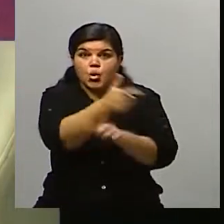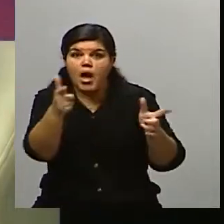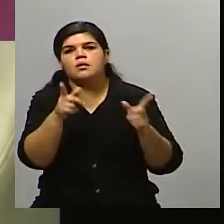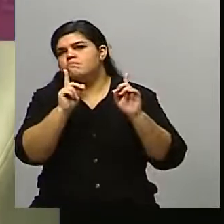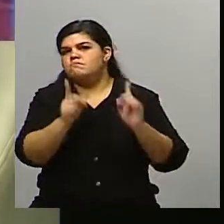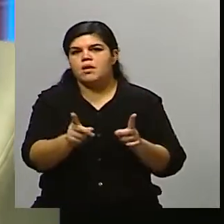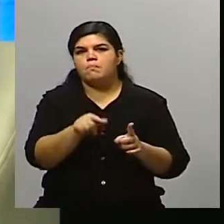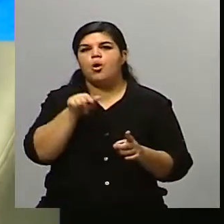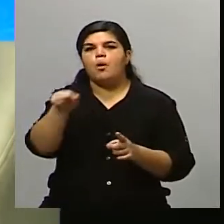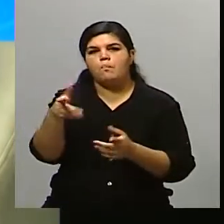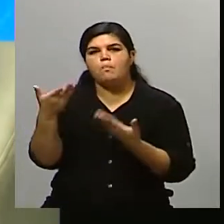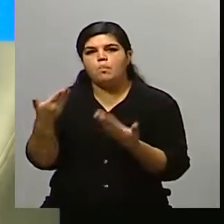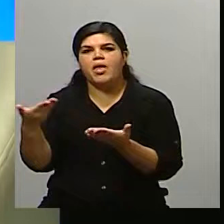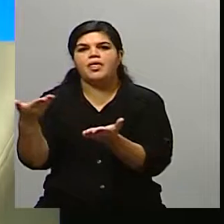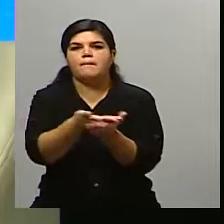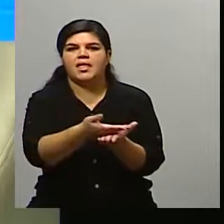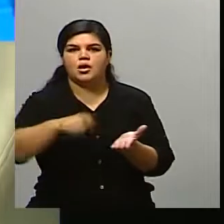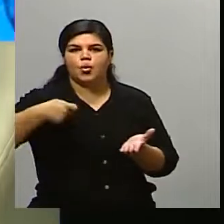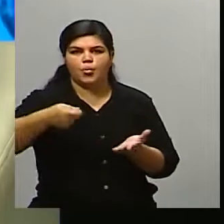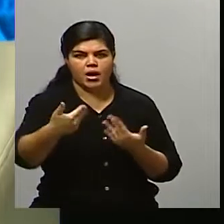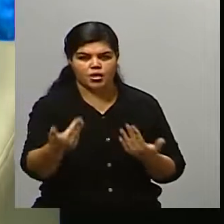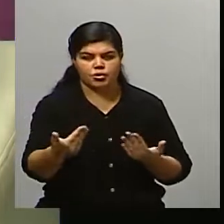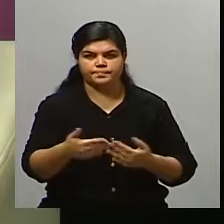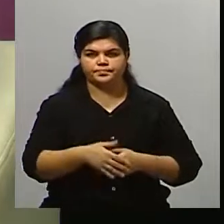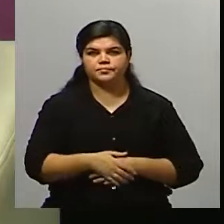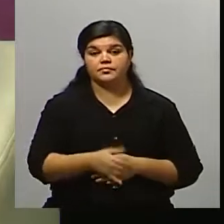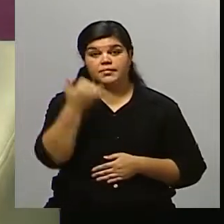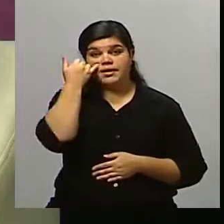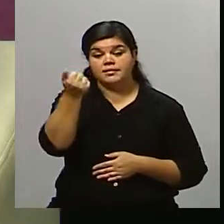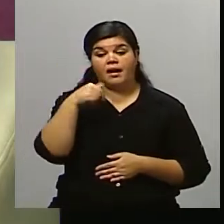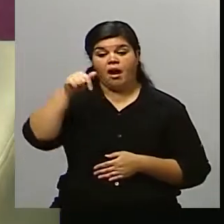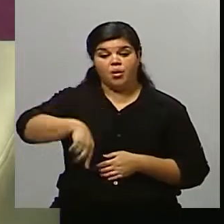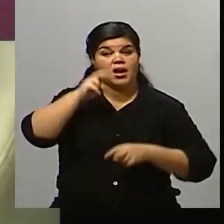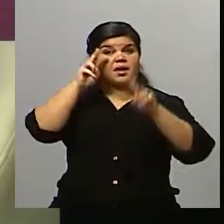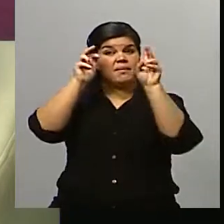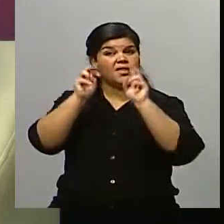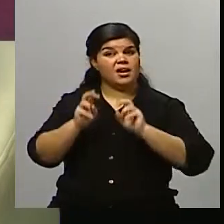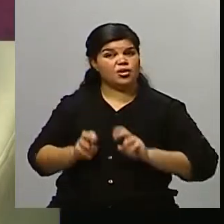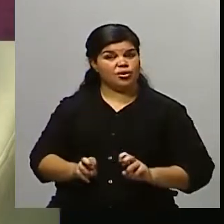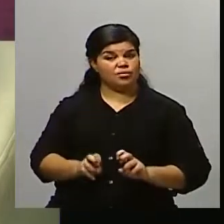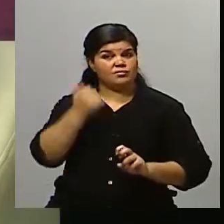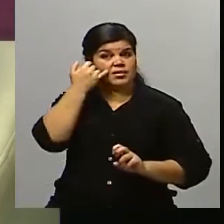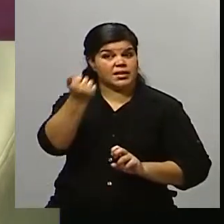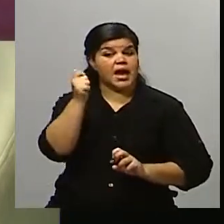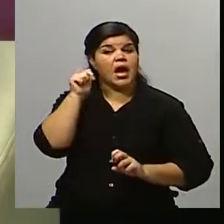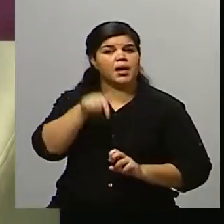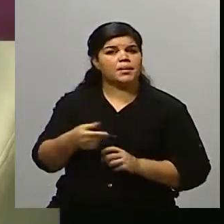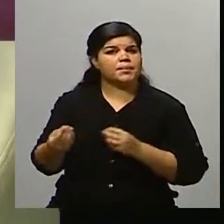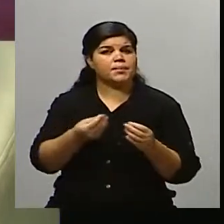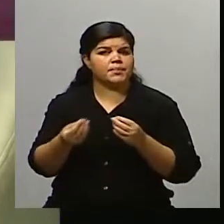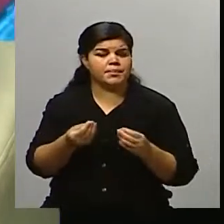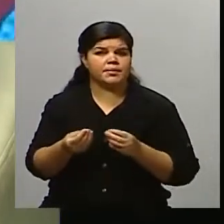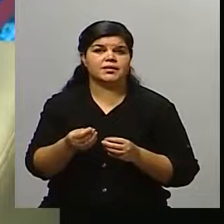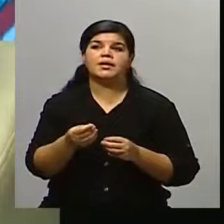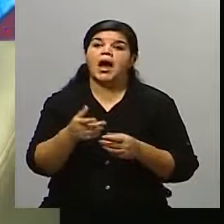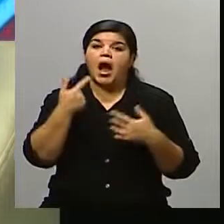que vence en julio y bueno, hay estudios, se está estudiando y se está trabajando para ver de qué manera se permite salir de esta